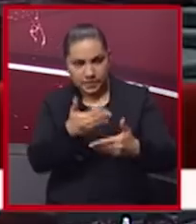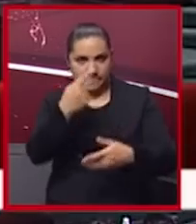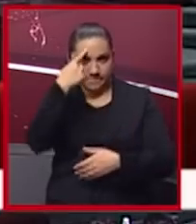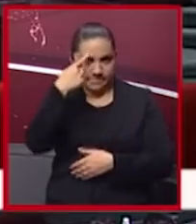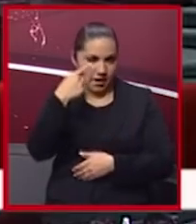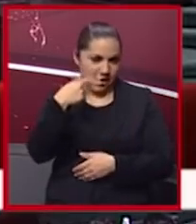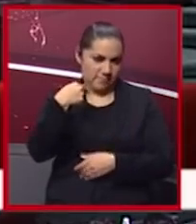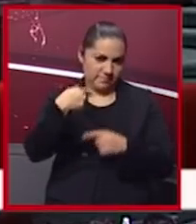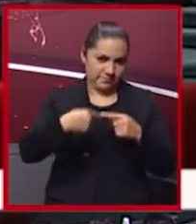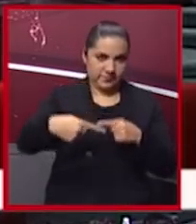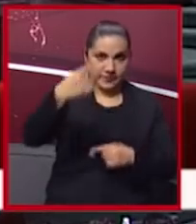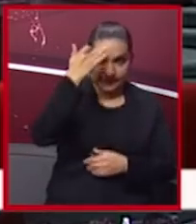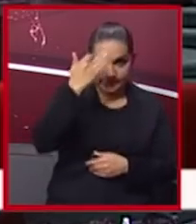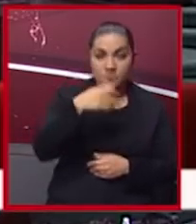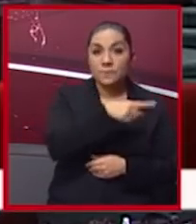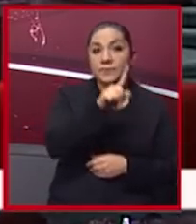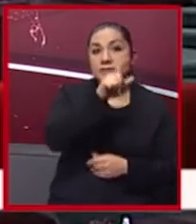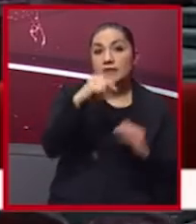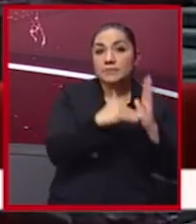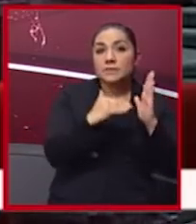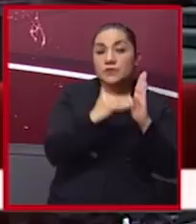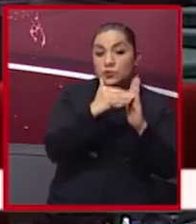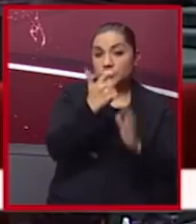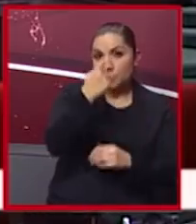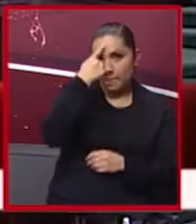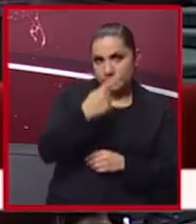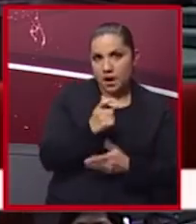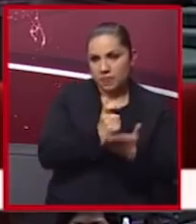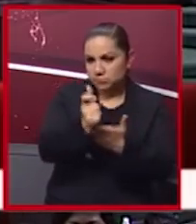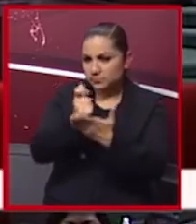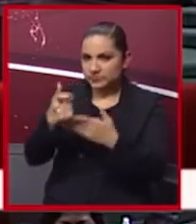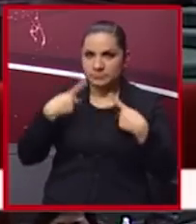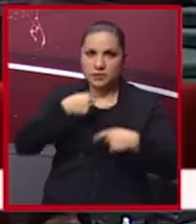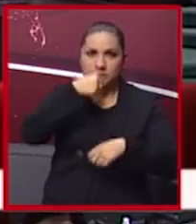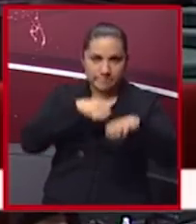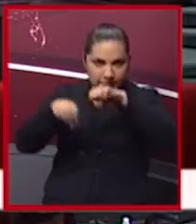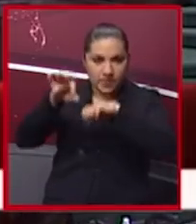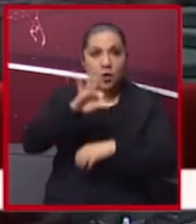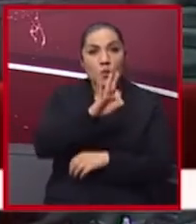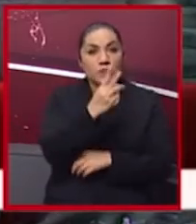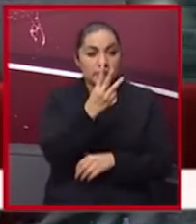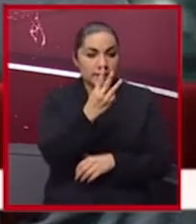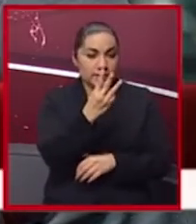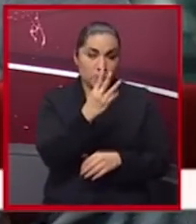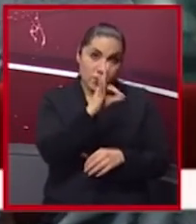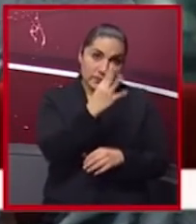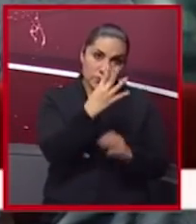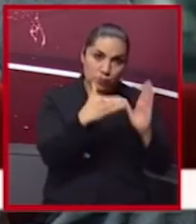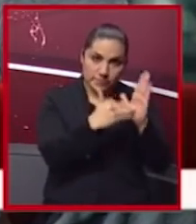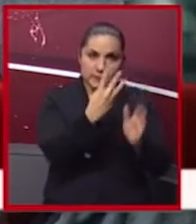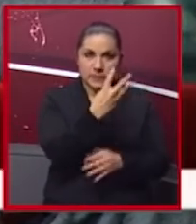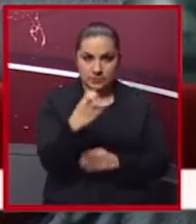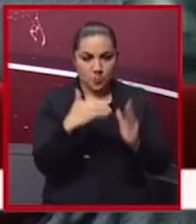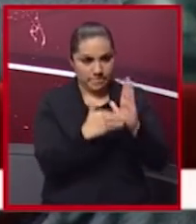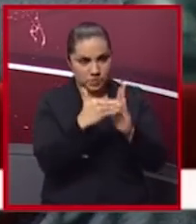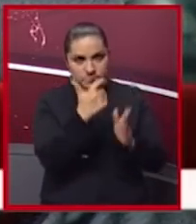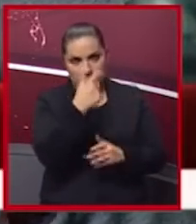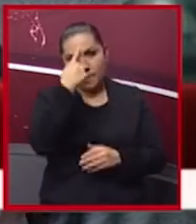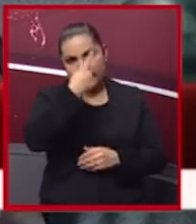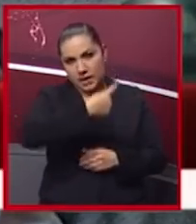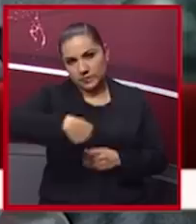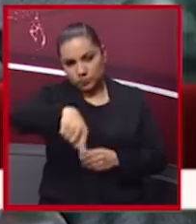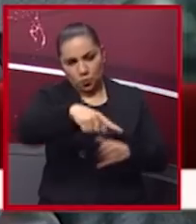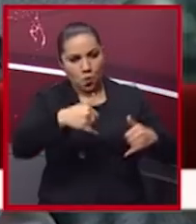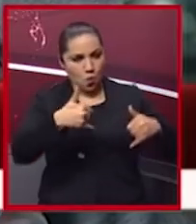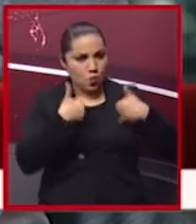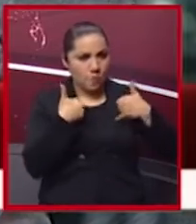100,000 millones de pesos para pensión para adultos mayores y 44,300 millones para el programa Jóvenes Construyendo el Futuro, así como para la inversión